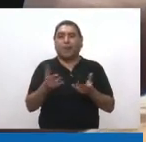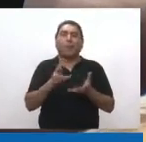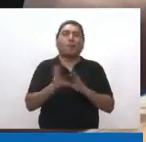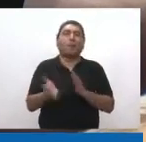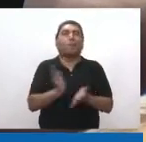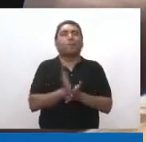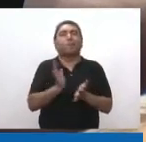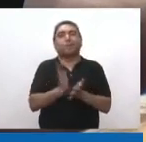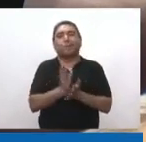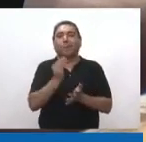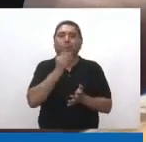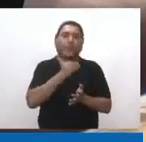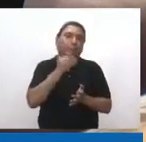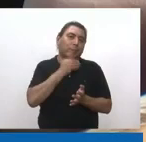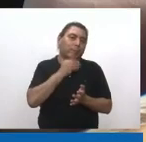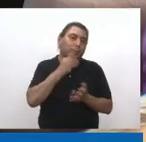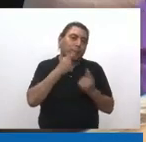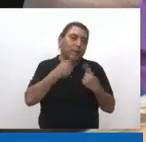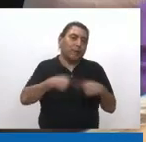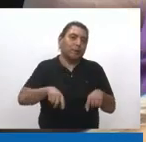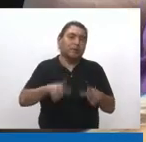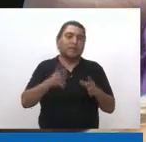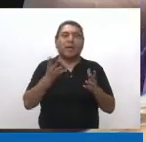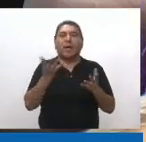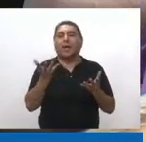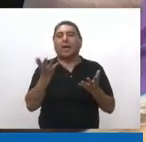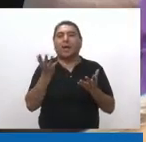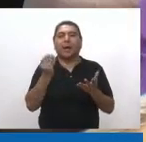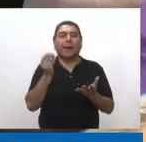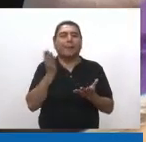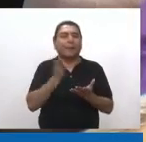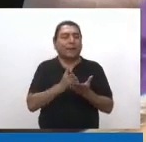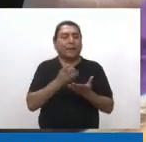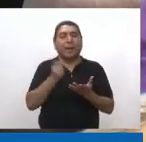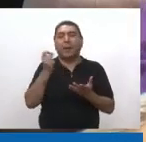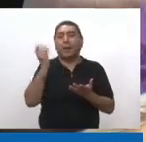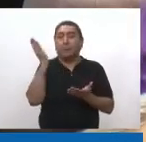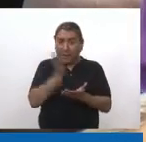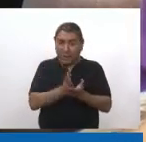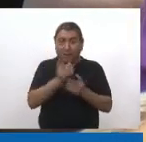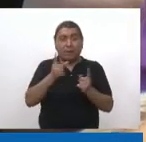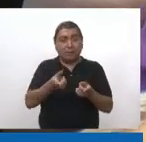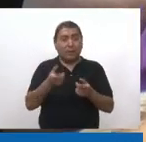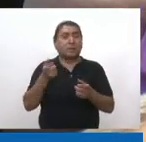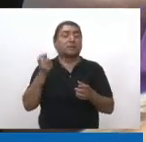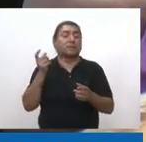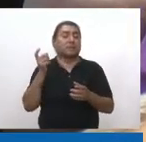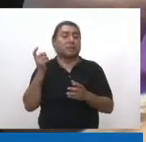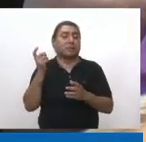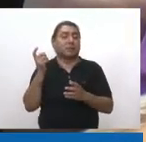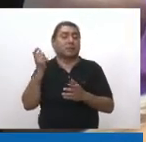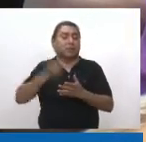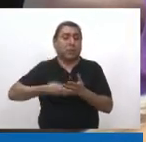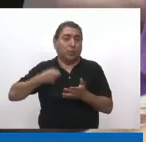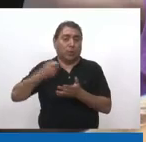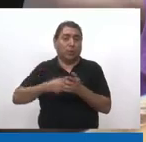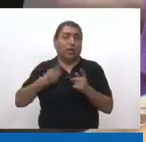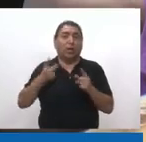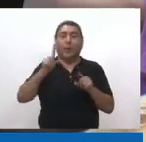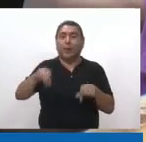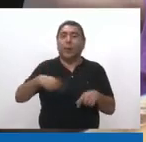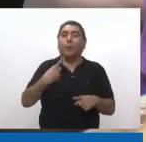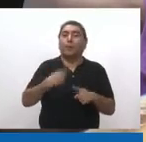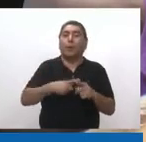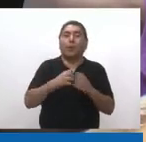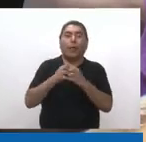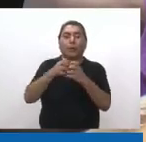disimuladamente, para aquellas materias excluidas como la materia penal y la materia tributaria, que no pueden ser sustraídas del debate y la aprobación